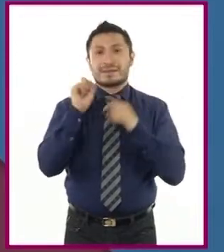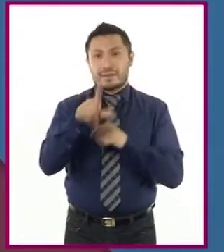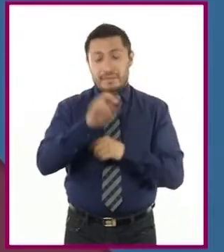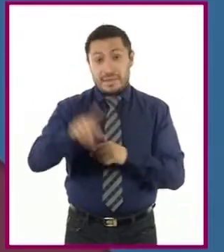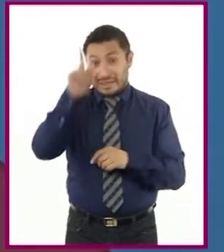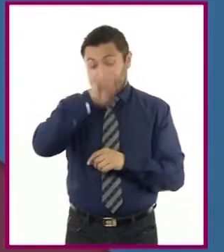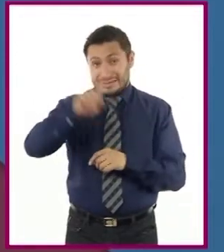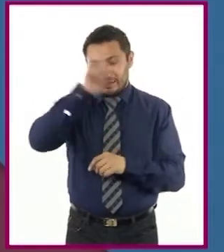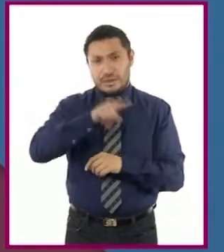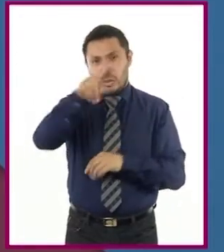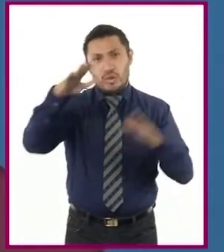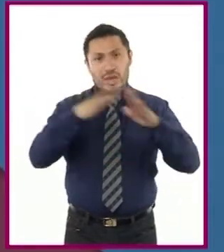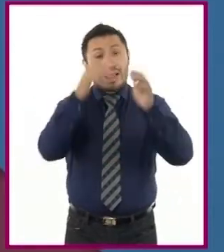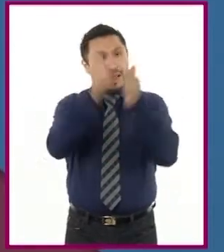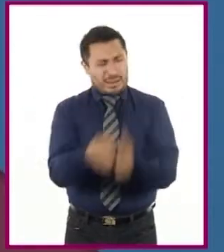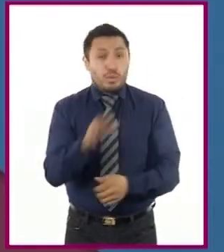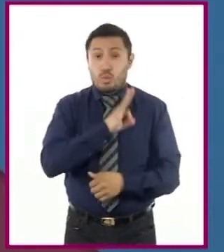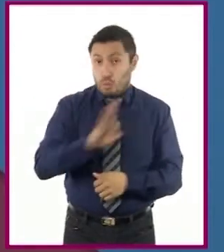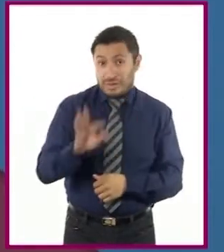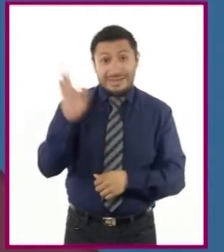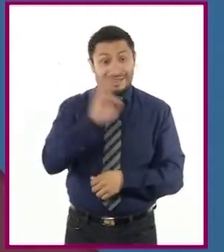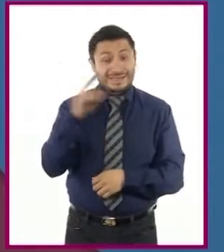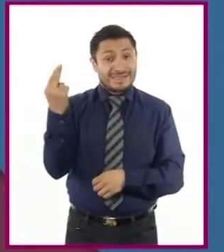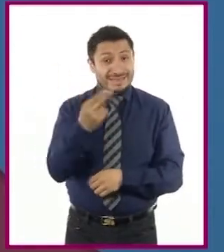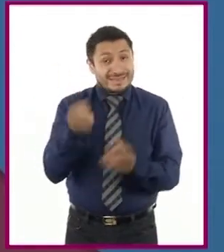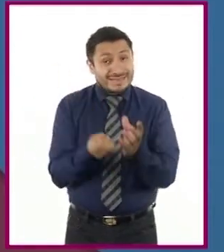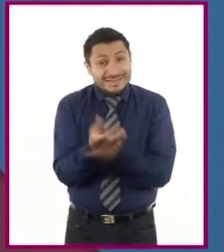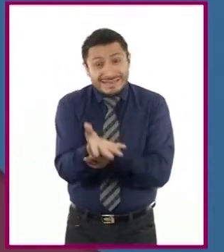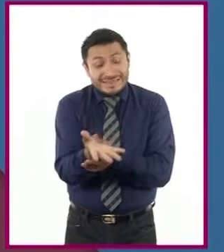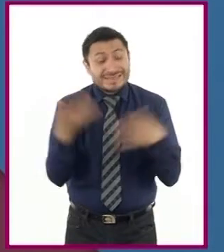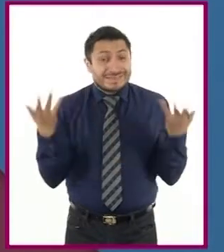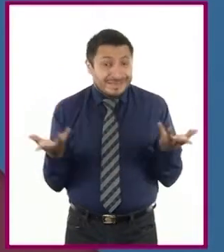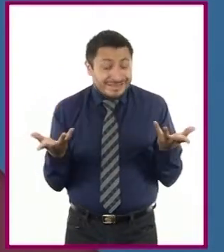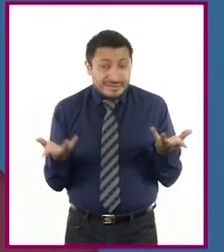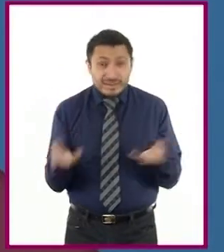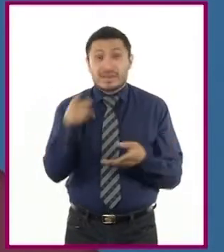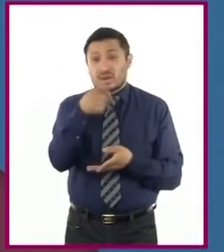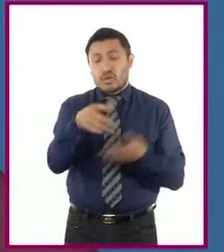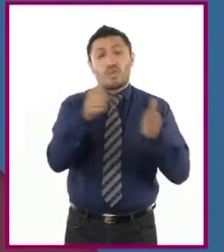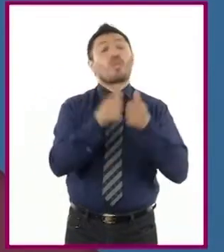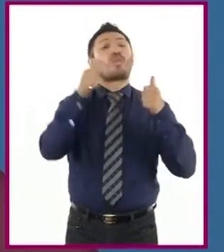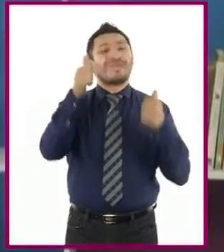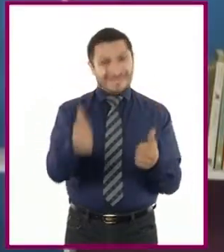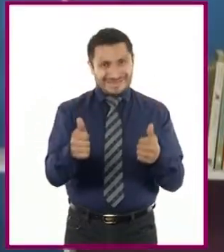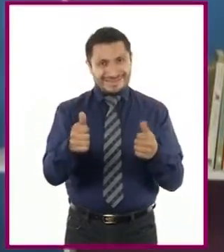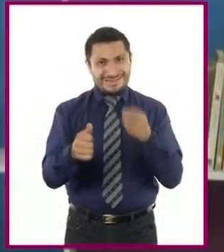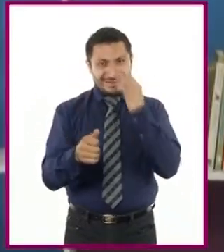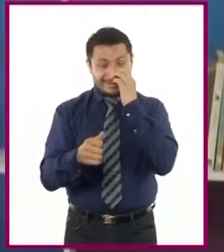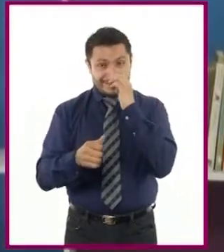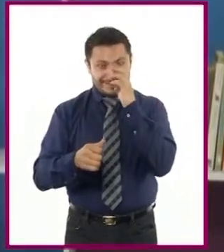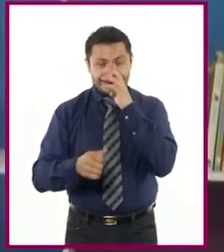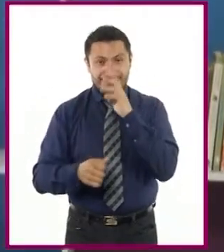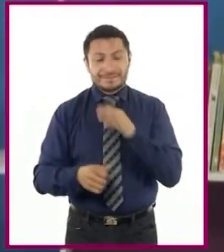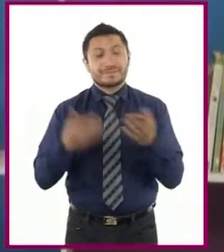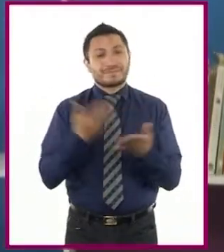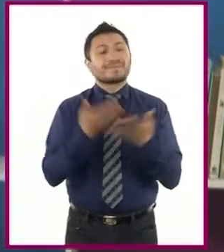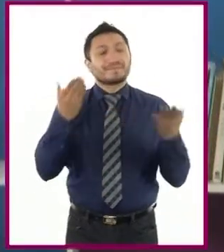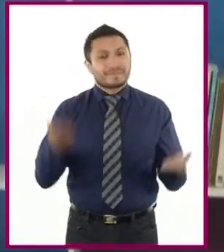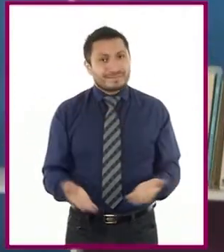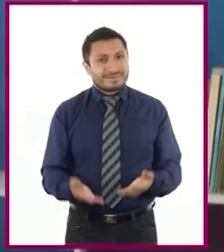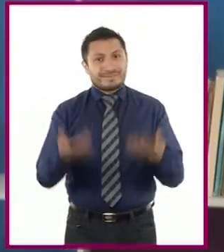recomendamos quedarse en casa y si tienen necesidad de salir, deben de mantener la sana distancia. Ahora